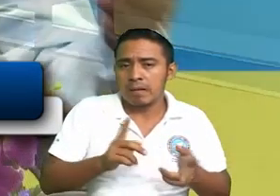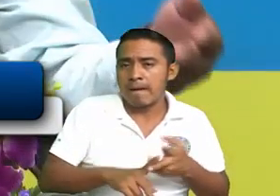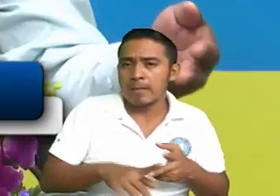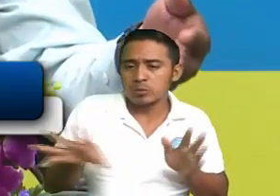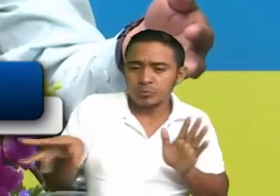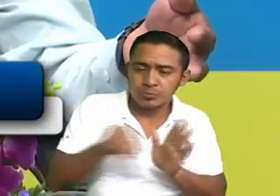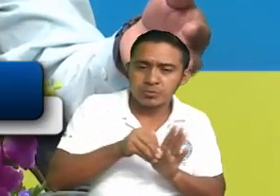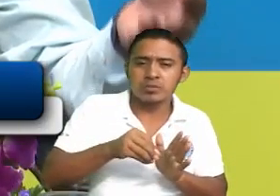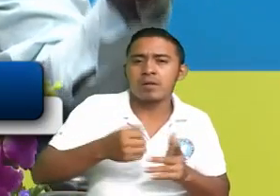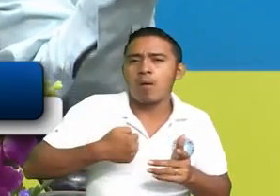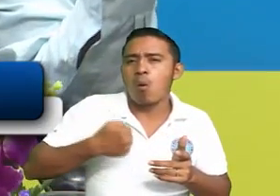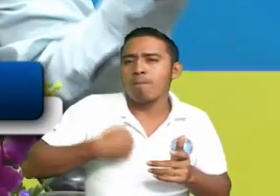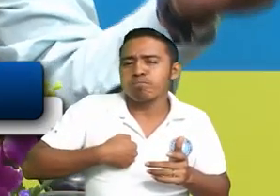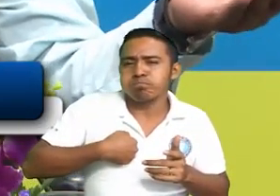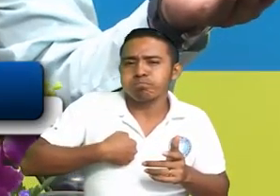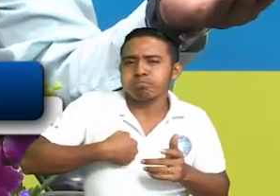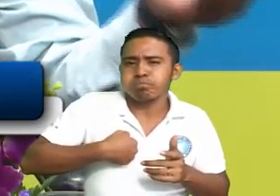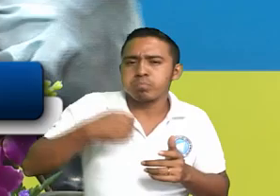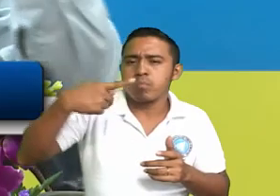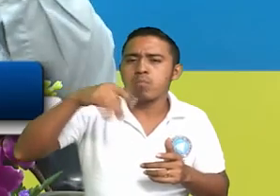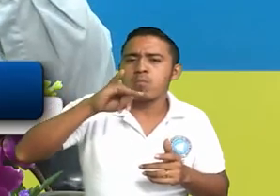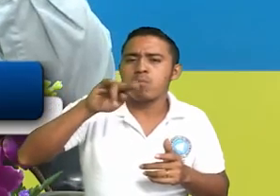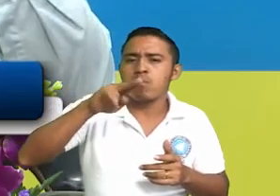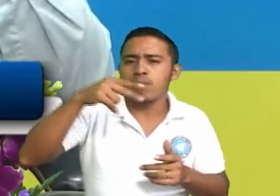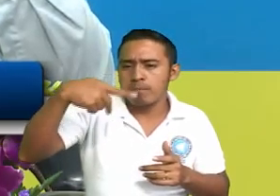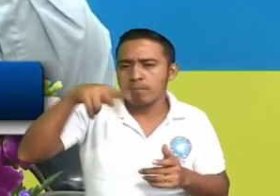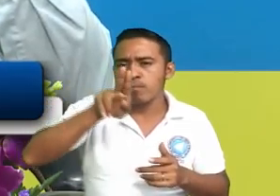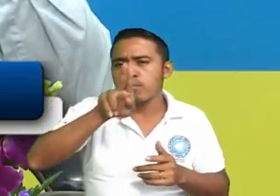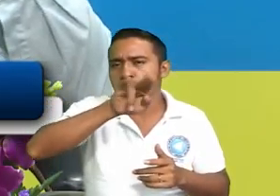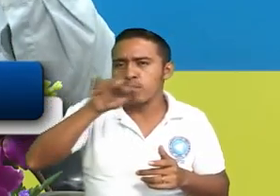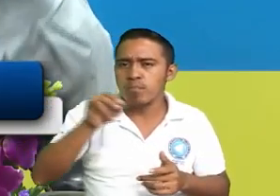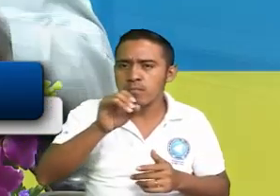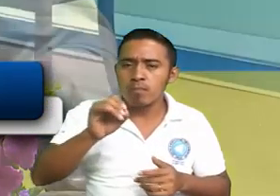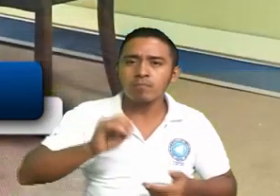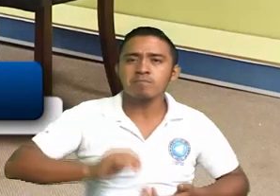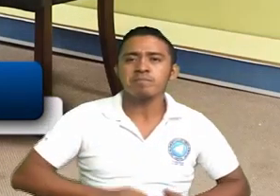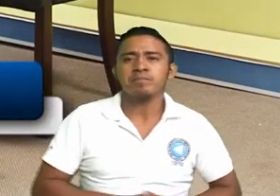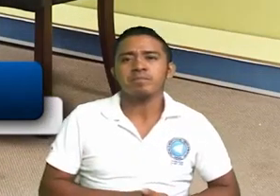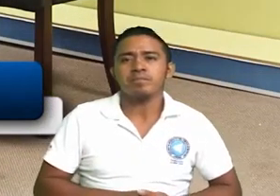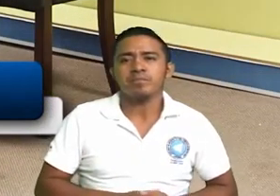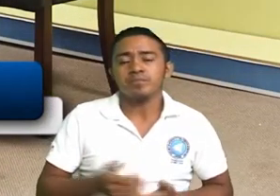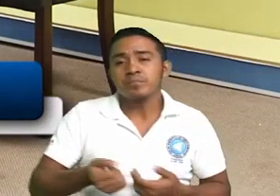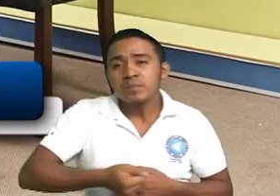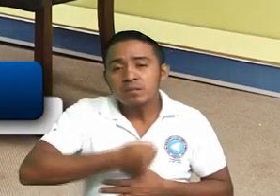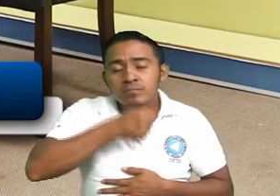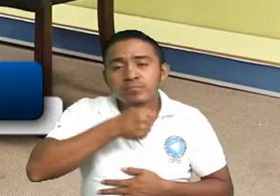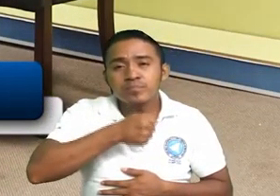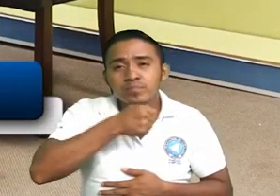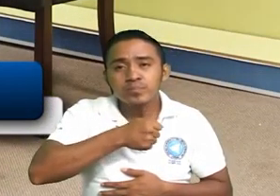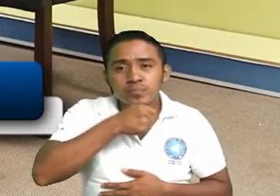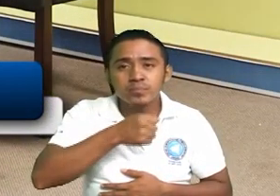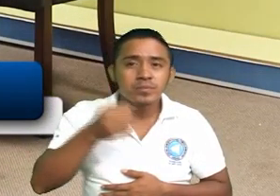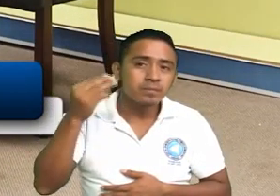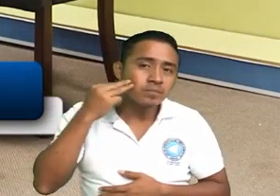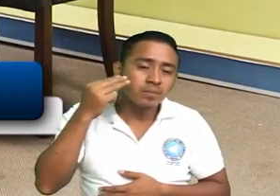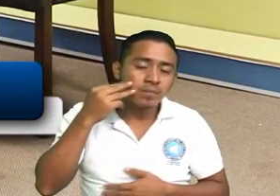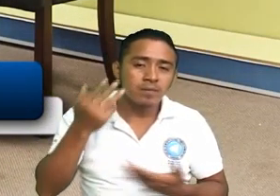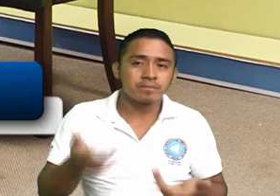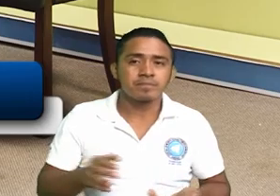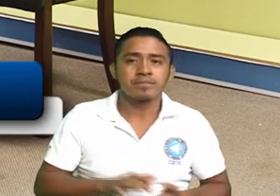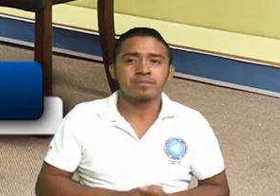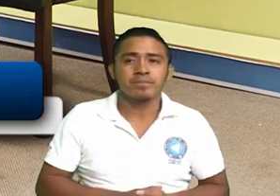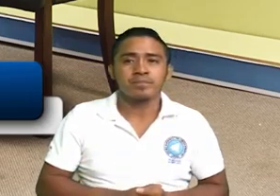creencias, algunas abuelitas, de que una mujer con la regla no puede ver a un niño recién nacido porque